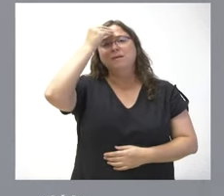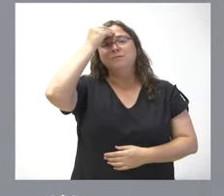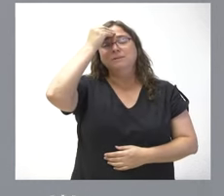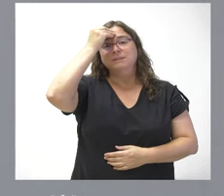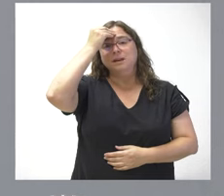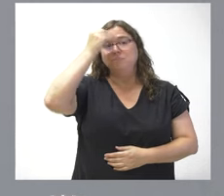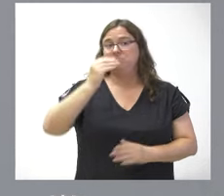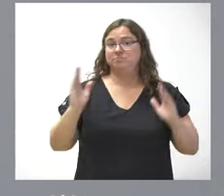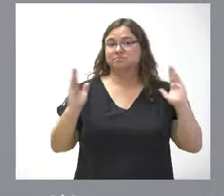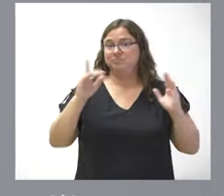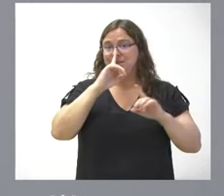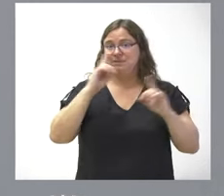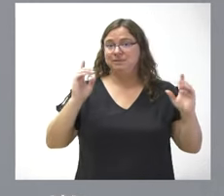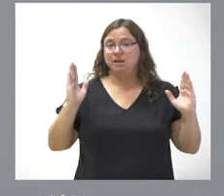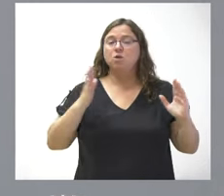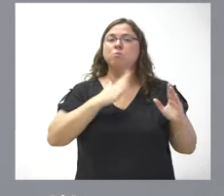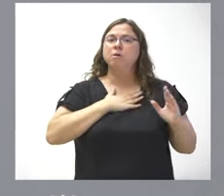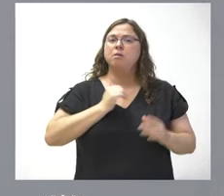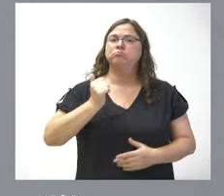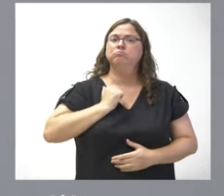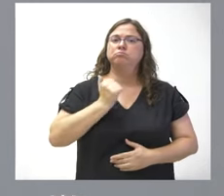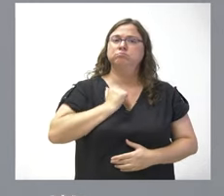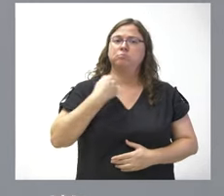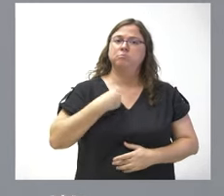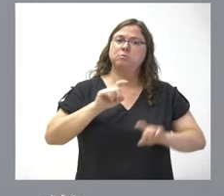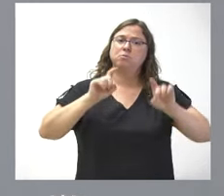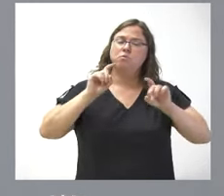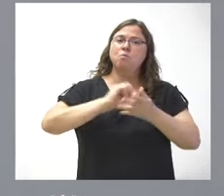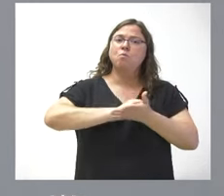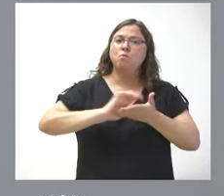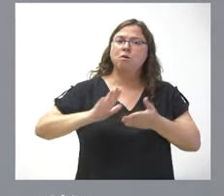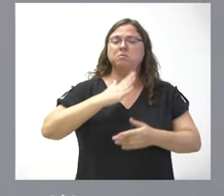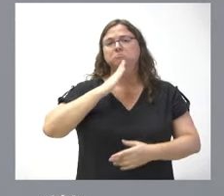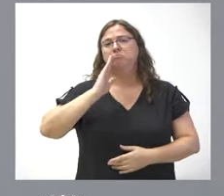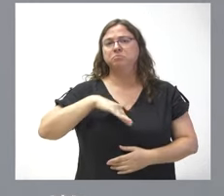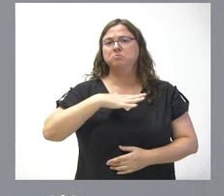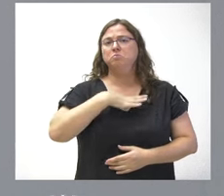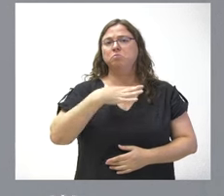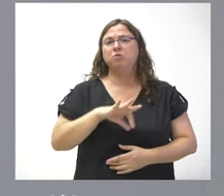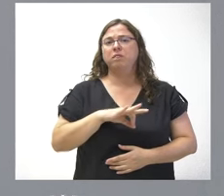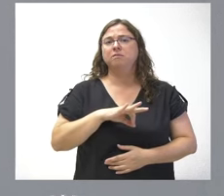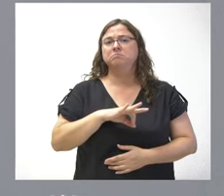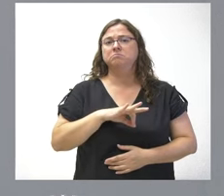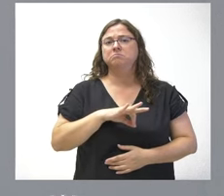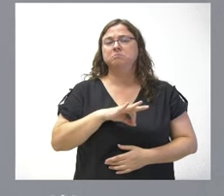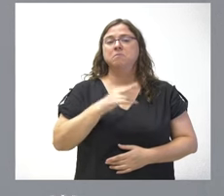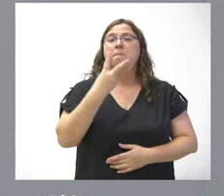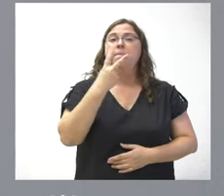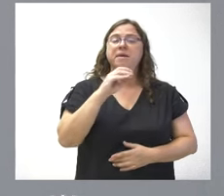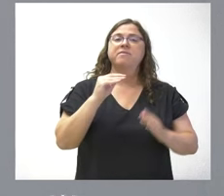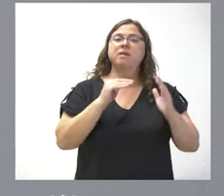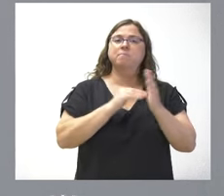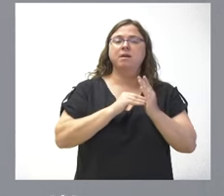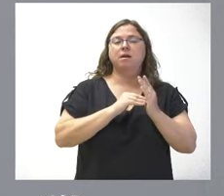este ejercicio se puedan beneficiar de esta educación gratuita aproximadamente más de 20,000 al